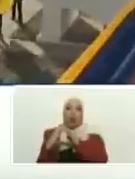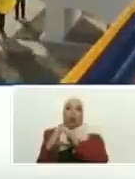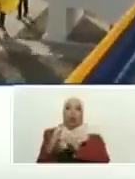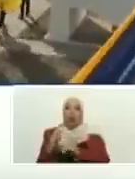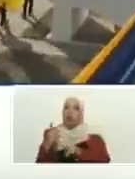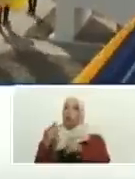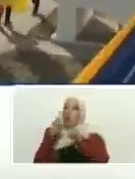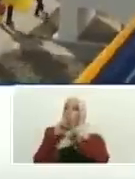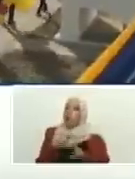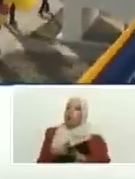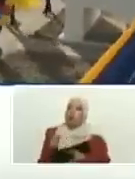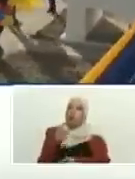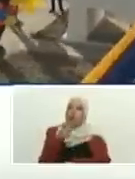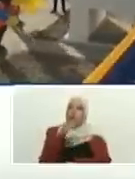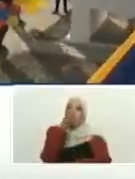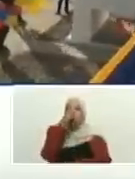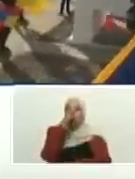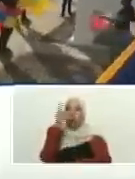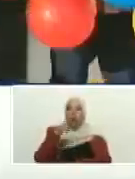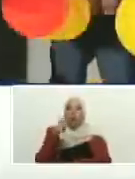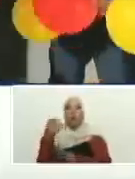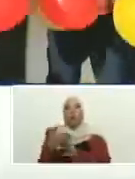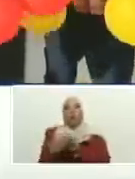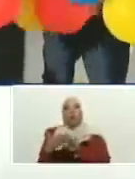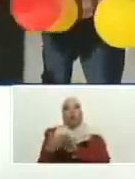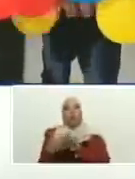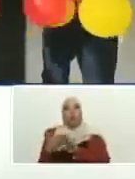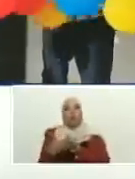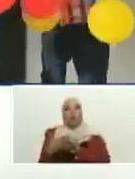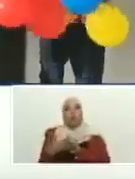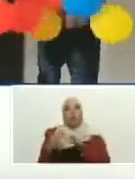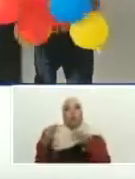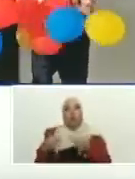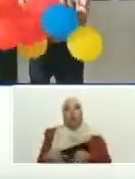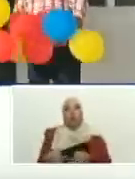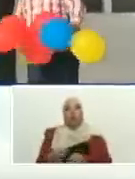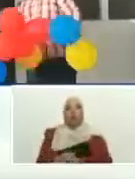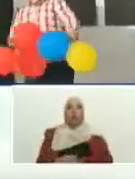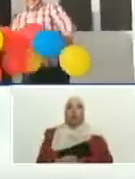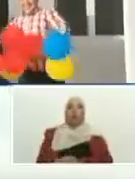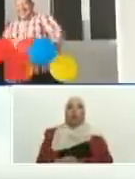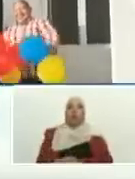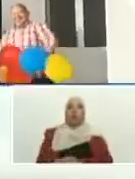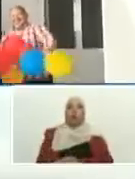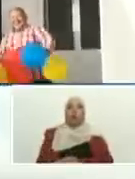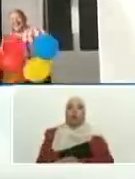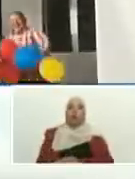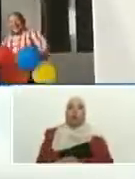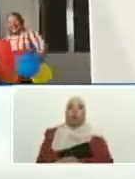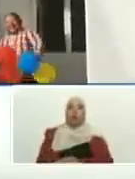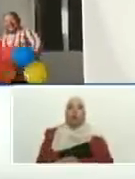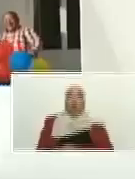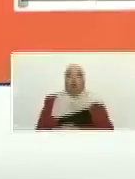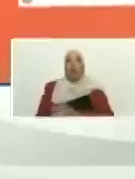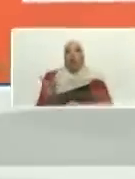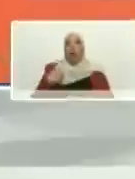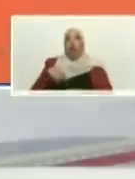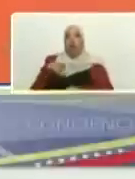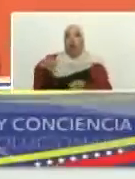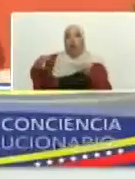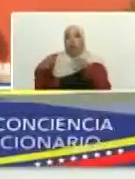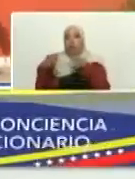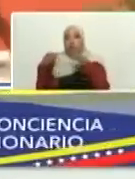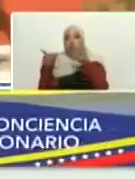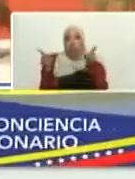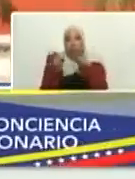que resulta una burla porque no eran ni soluciones ni eran habitacionales, eran unas cajas de fósforo. Aunque